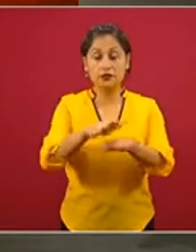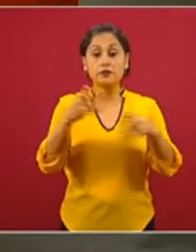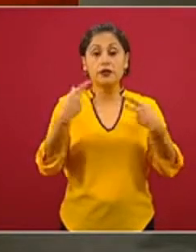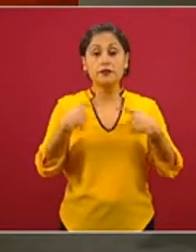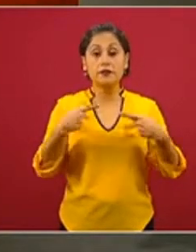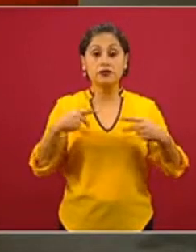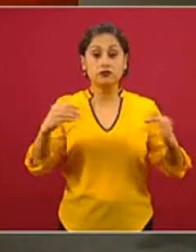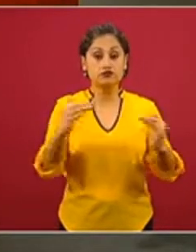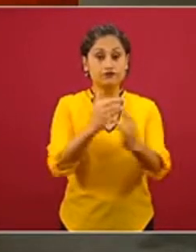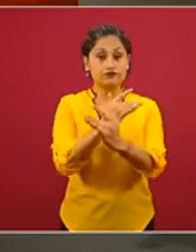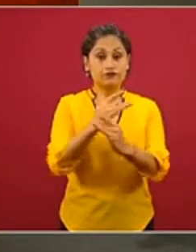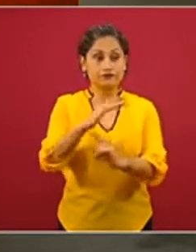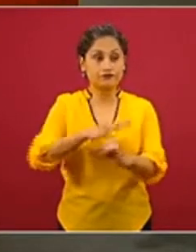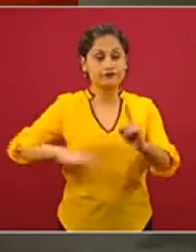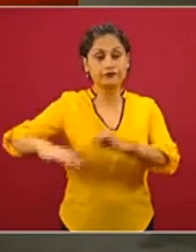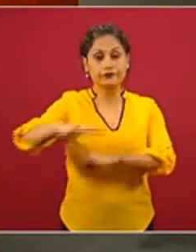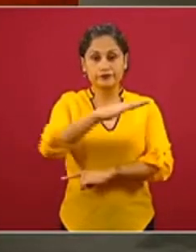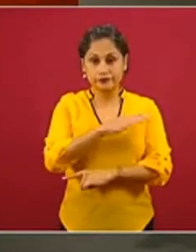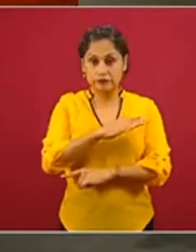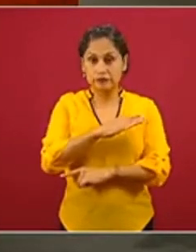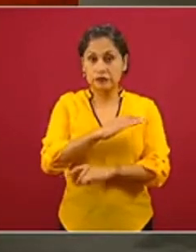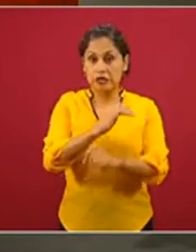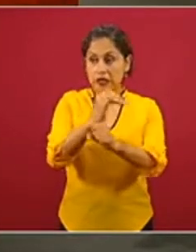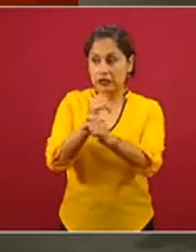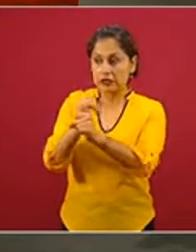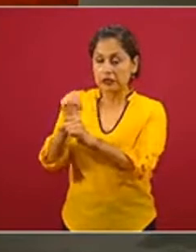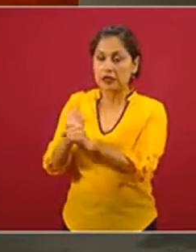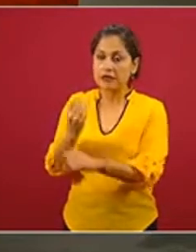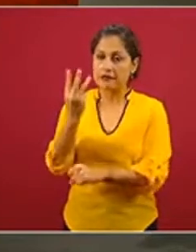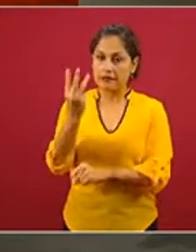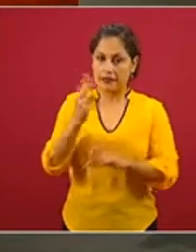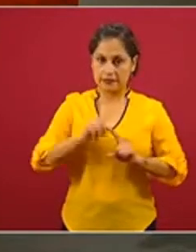tiene tres fuentes de información. Lo